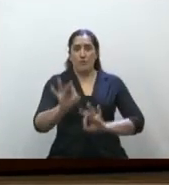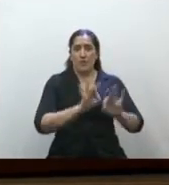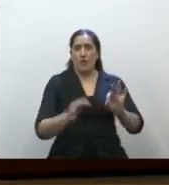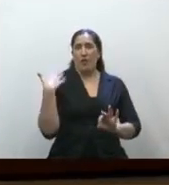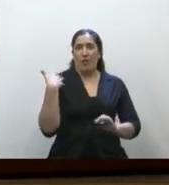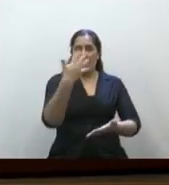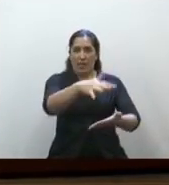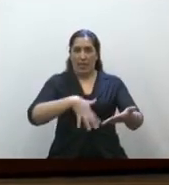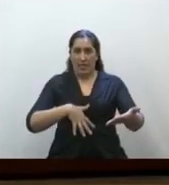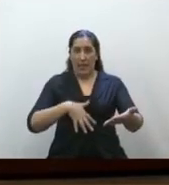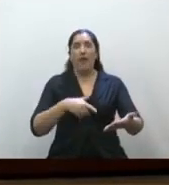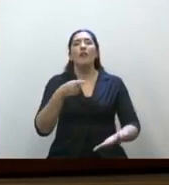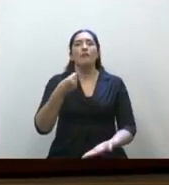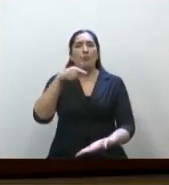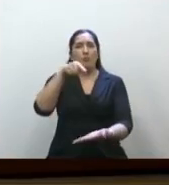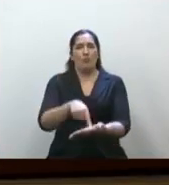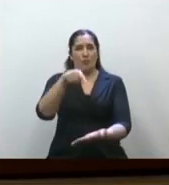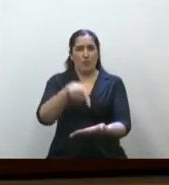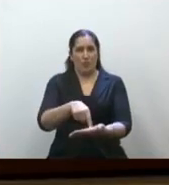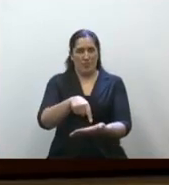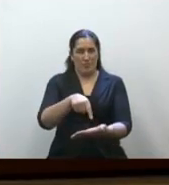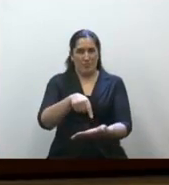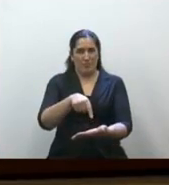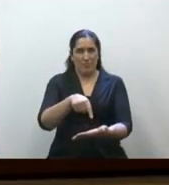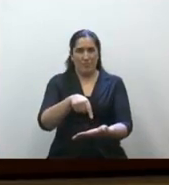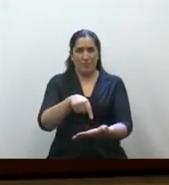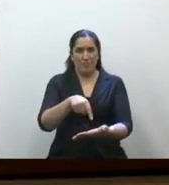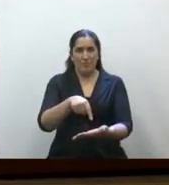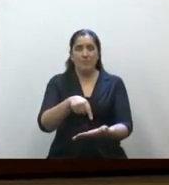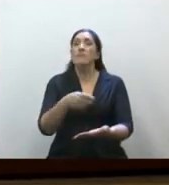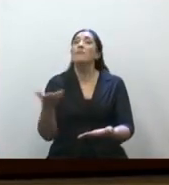obviamente electrónicamente, del... ¿Cómo?